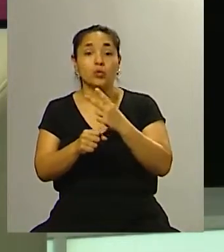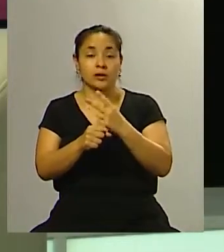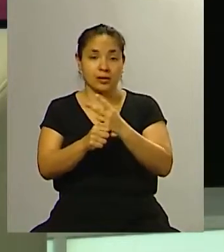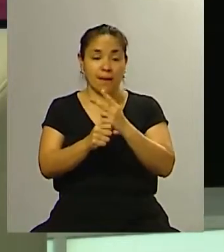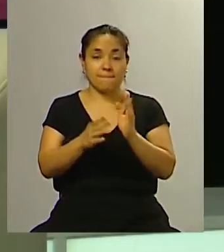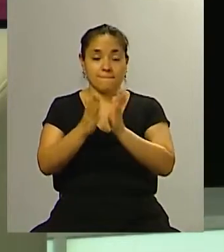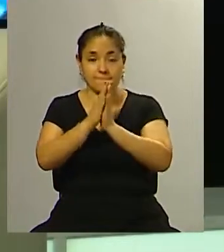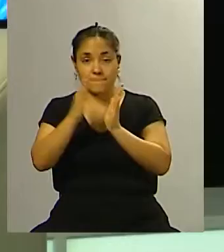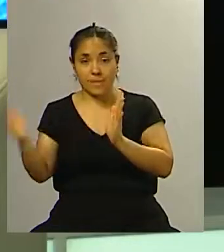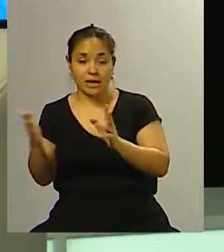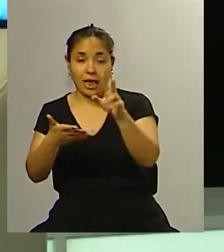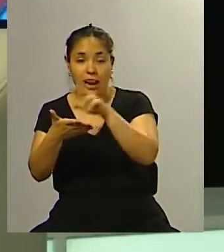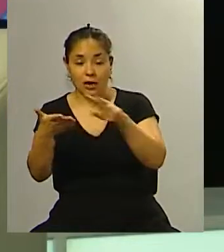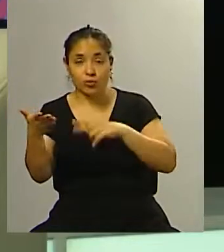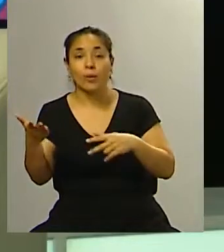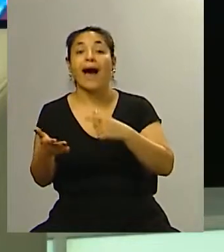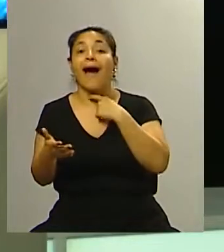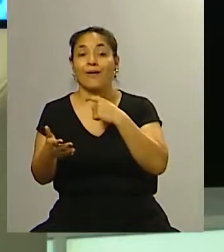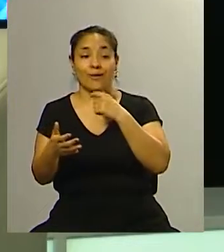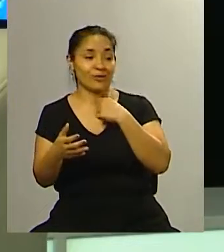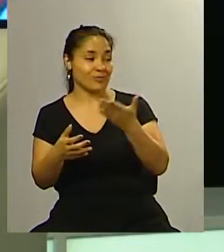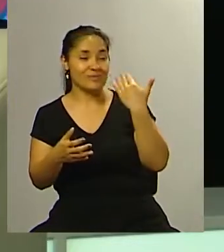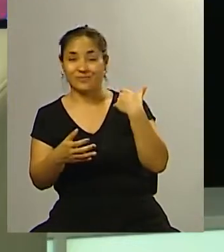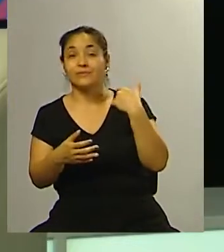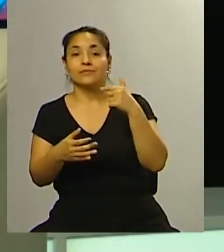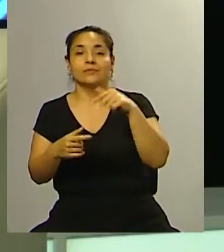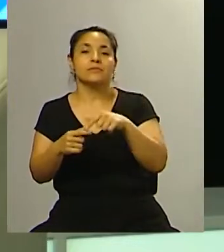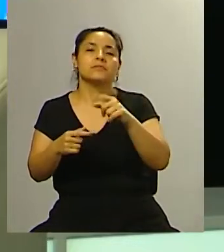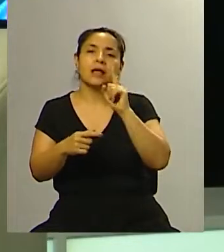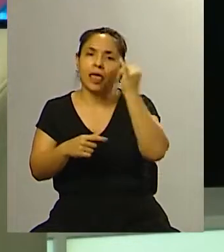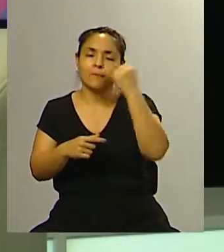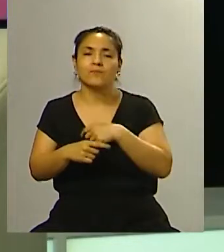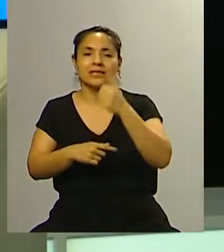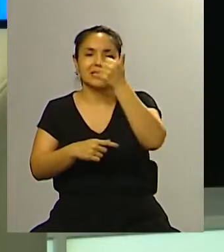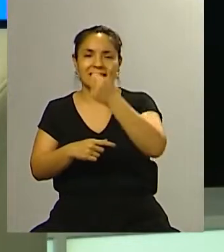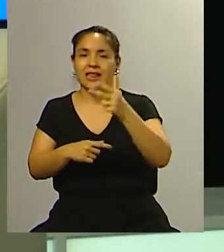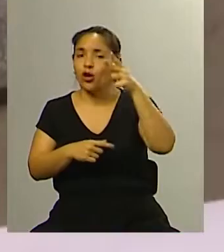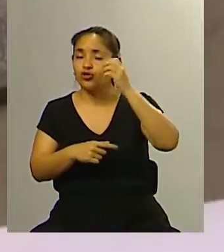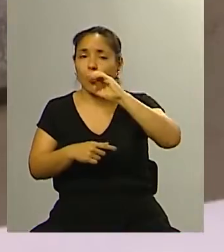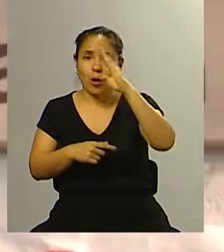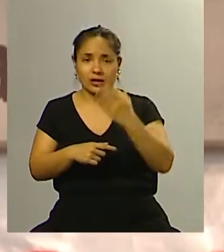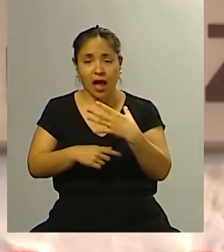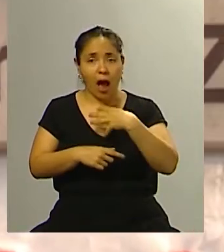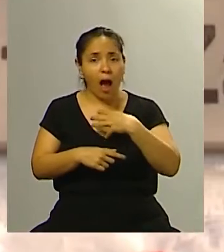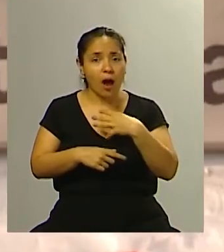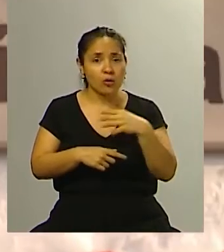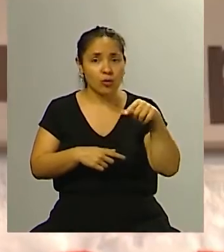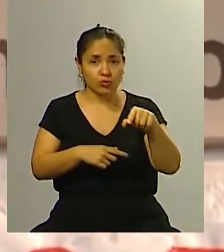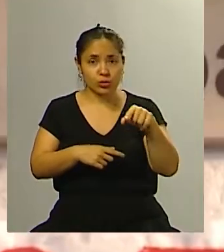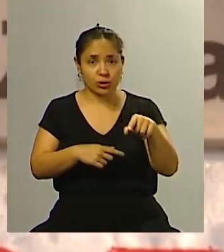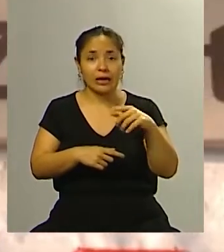instancia de fluidez lectora que tuvimos en el mes de agosto, pudimos observar que el 68% de estos chicos que estaban en